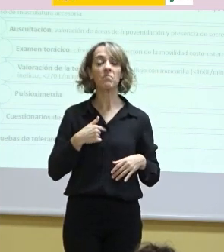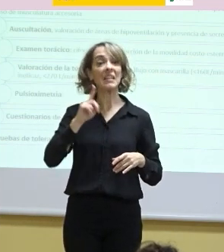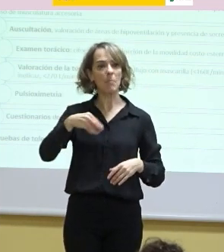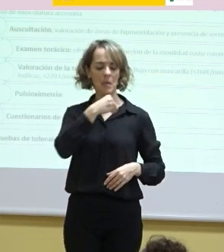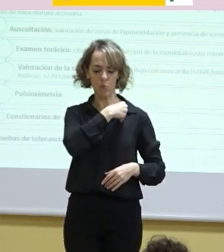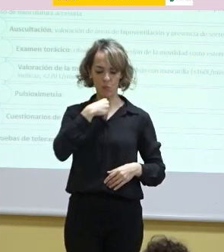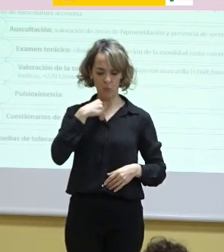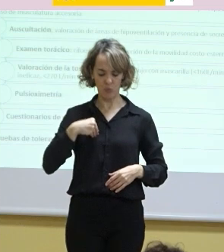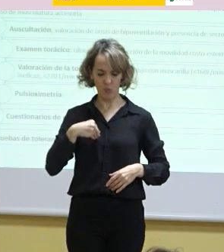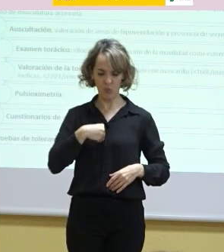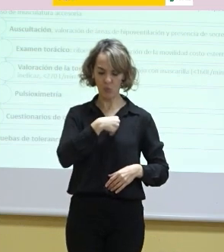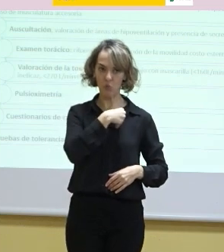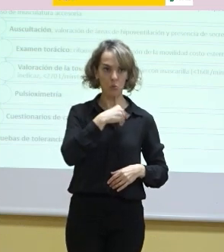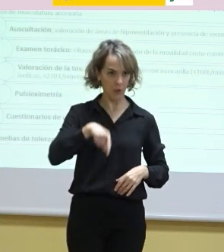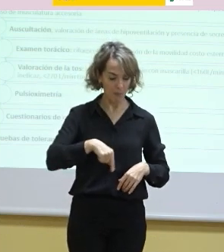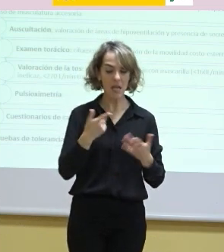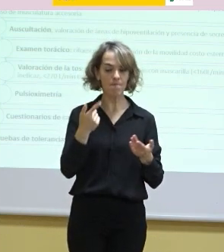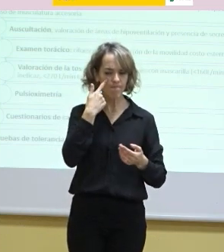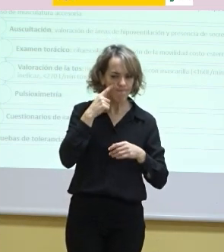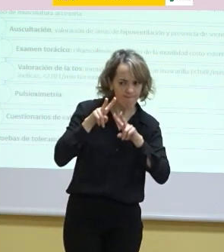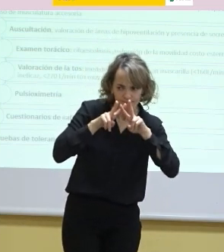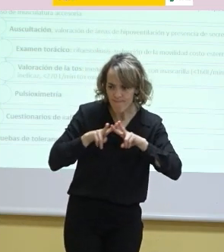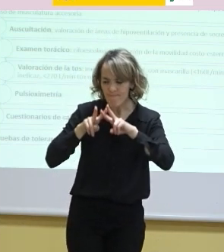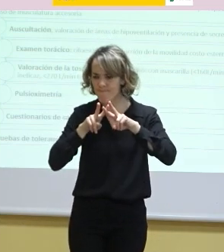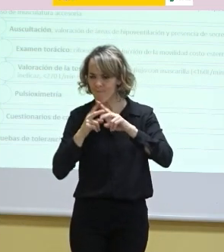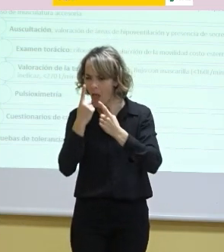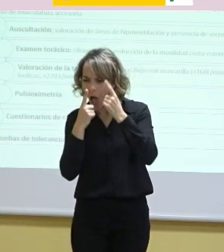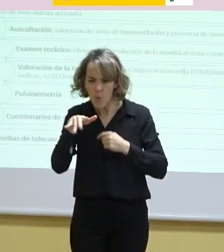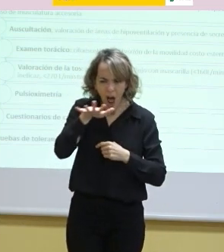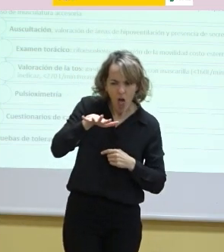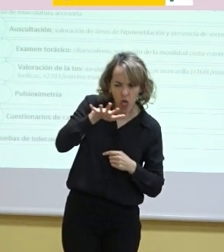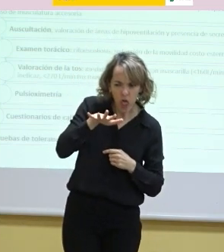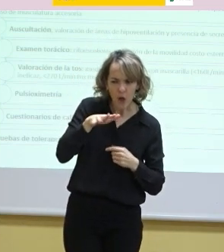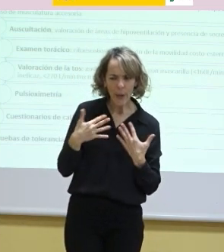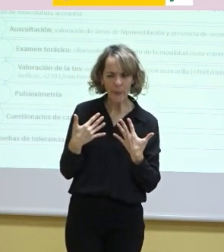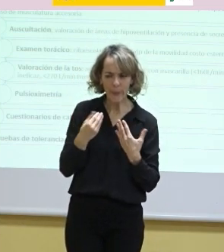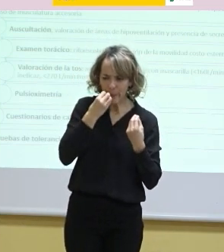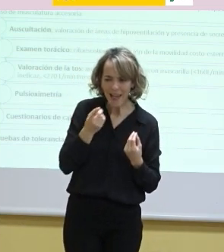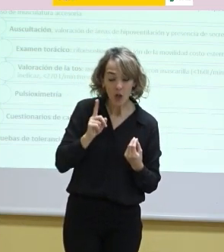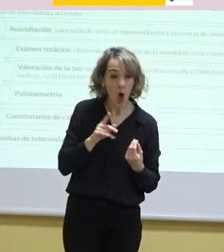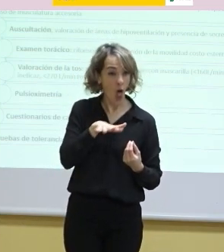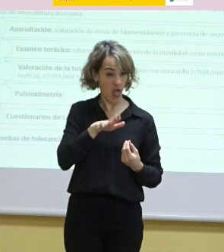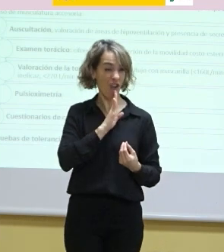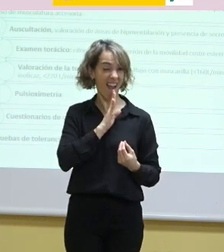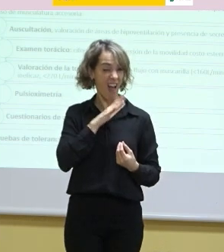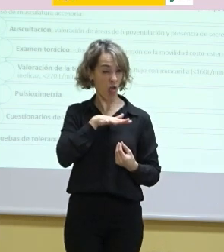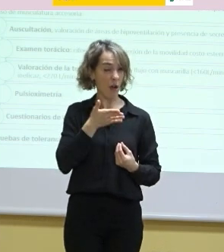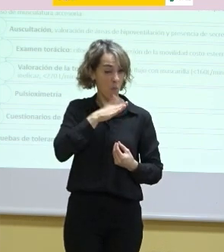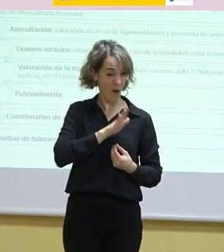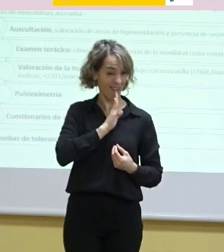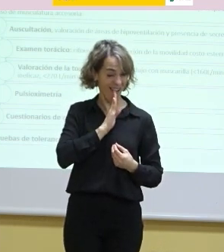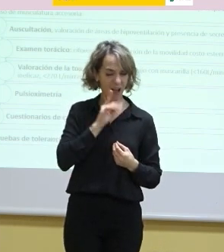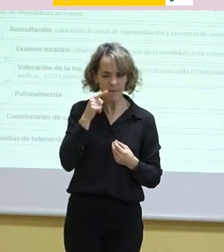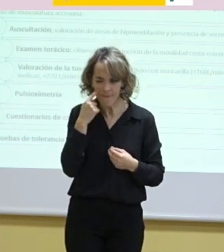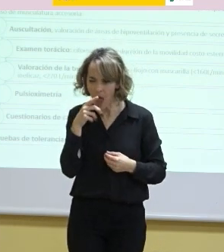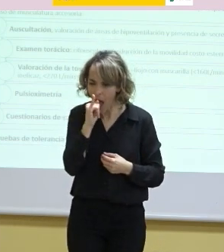también, valoramos si hay algún área que no se estaba ventilando correctamente, estas áreas de espacio muerto que comentaba anteriormente, y también